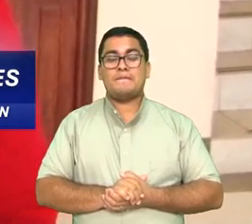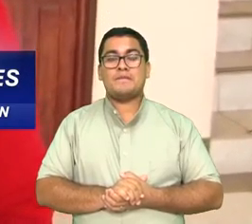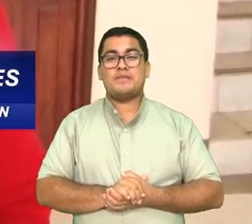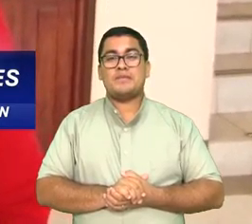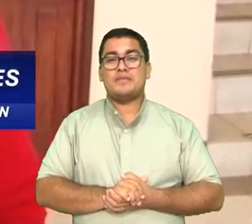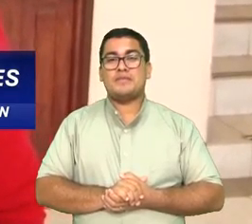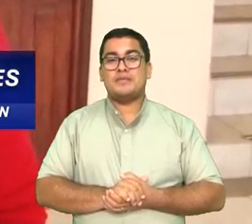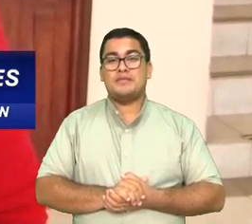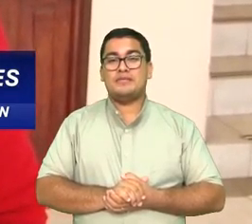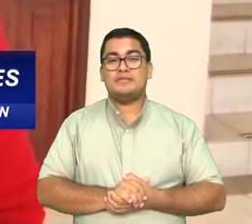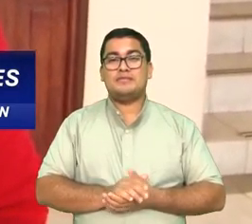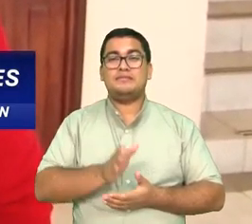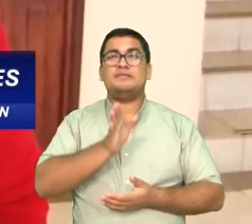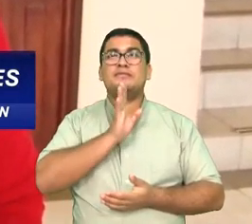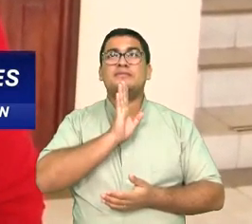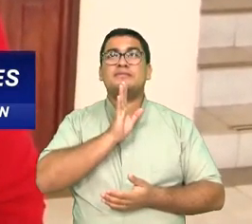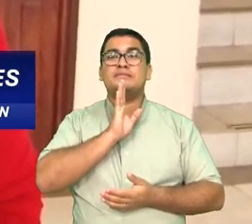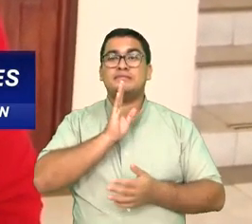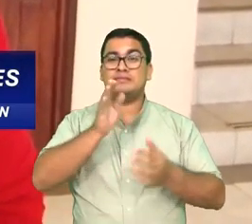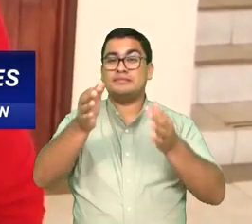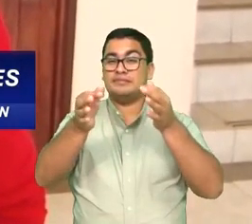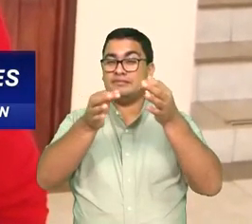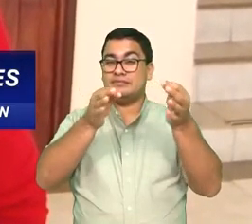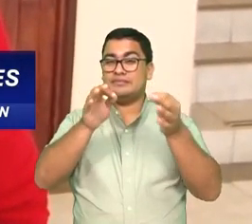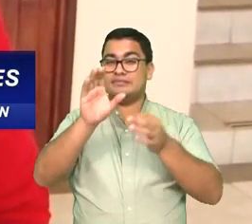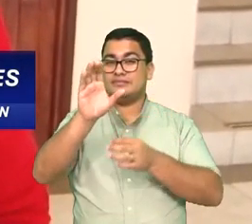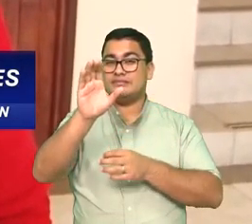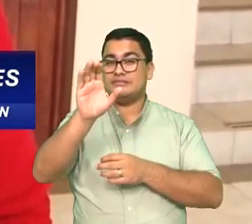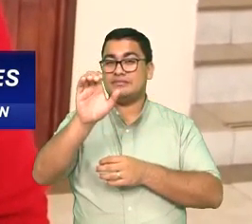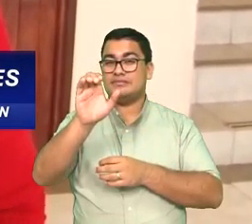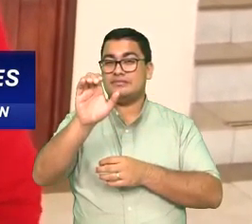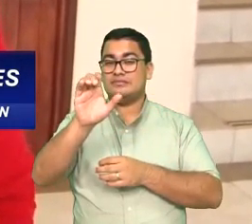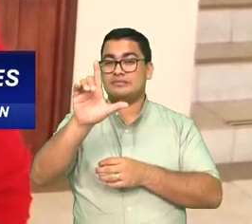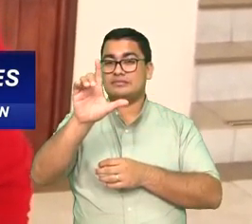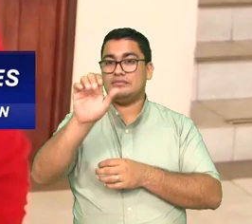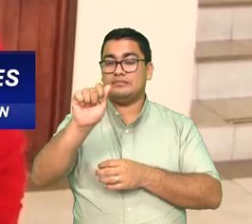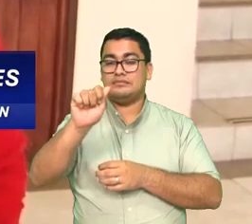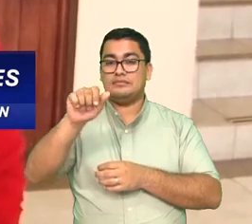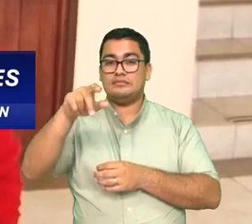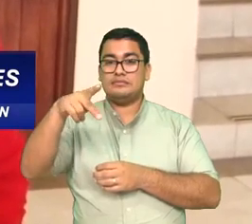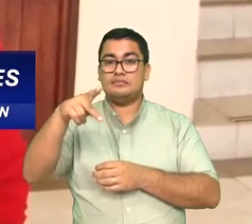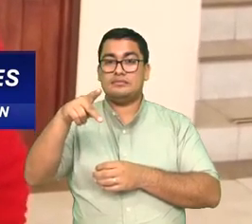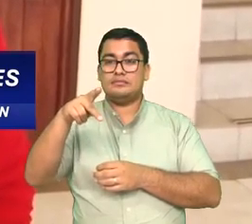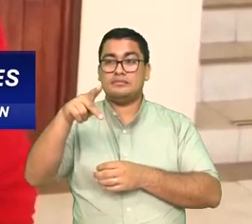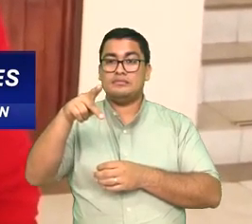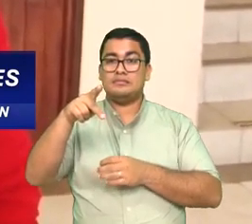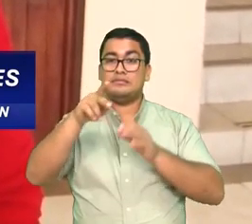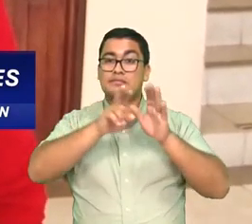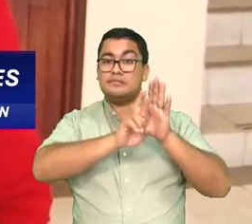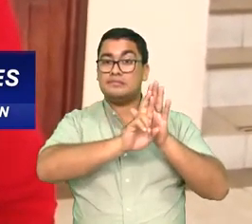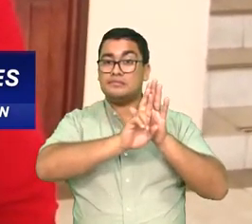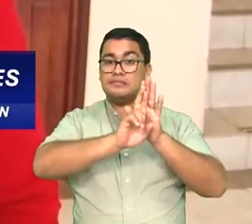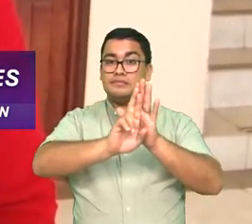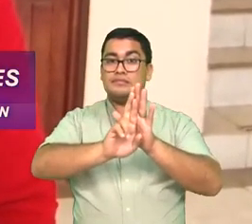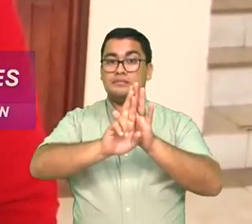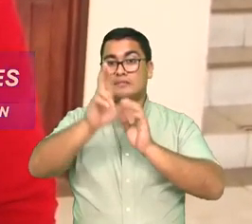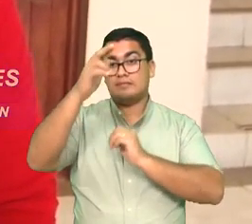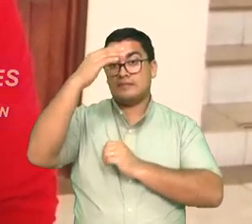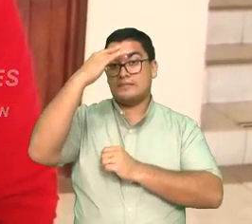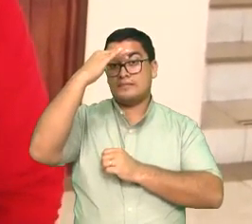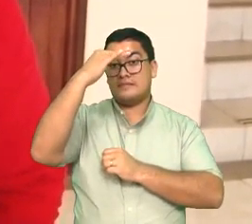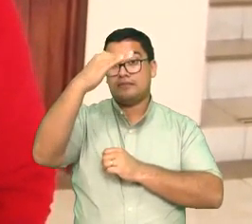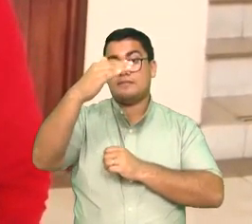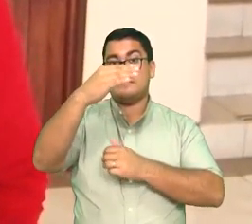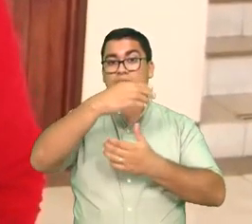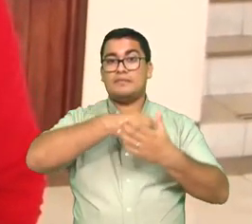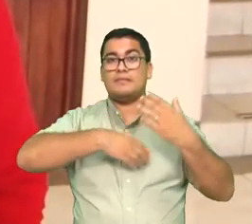CELAC a través de Europa y Encuentro Latinoamérica en la CELAC. Recientemente el representante mexicano que tiene la presidencia